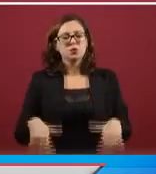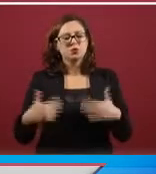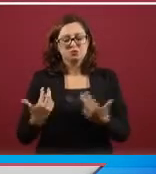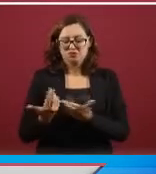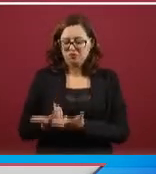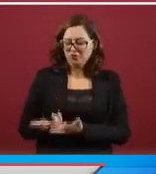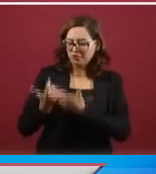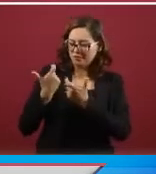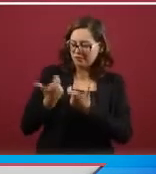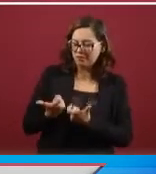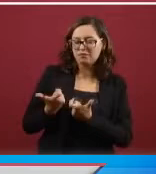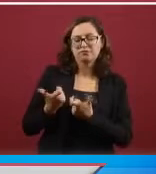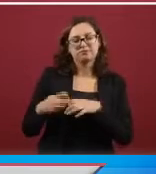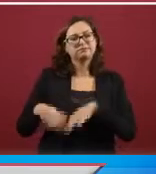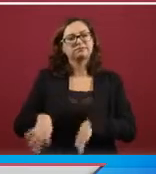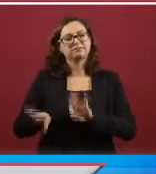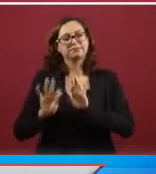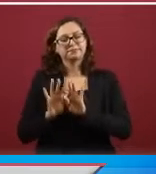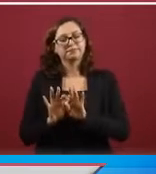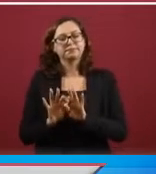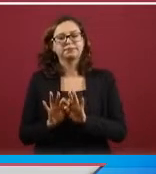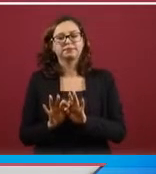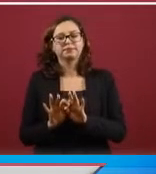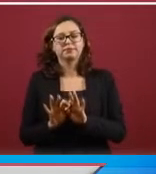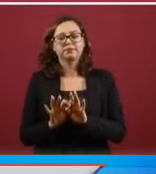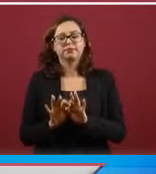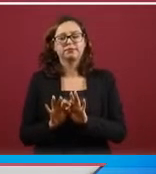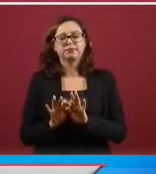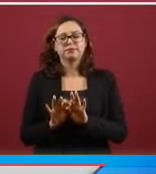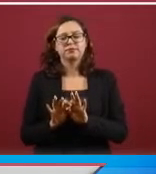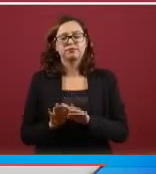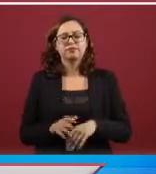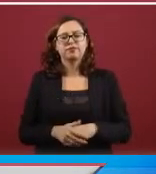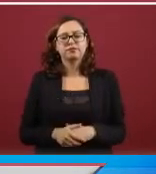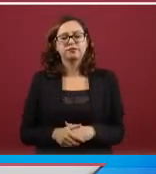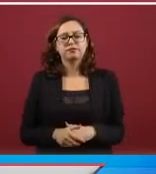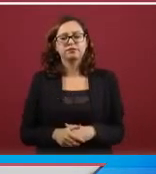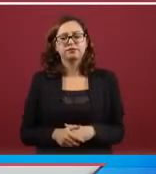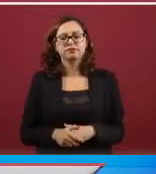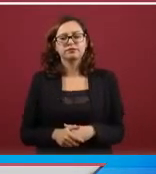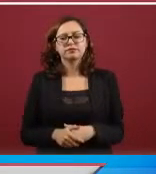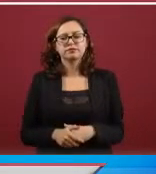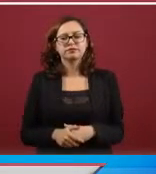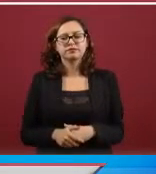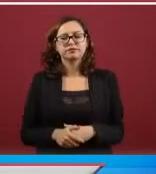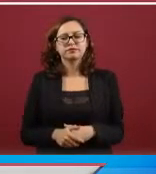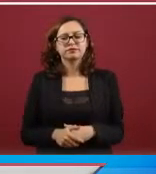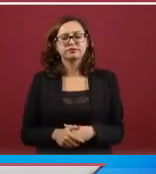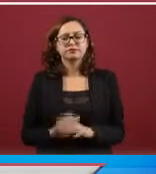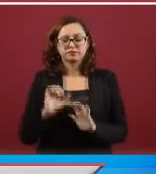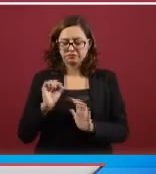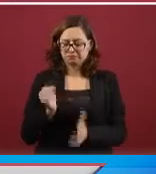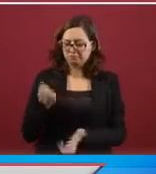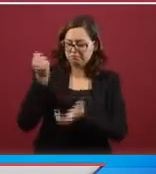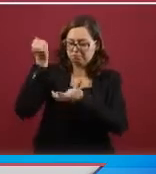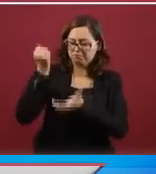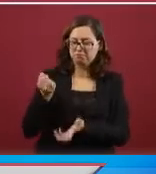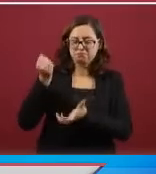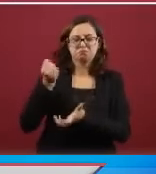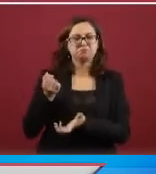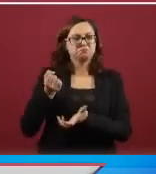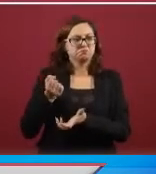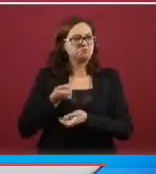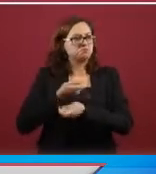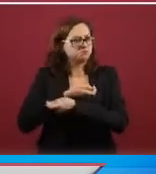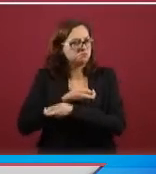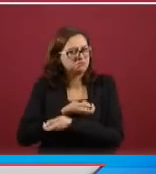público y contar con un gobierno austero tiene como resultado ahorros importantes que permiten contar con recursos suficientes para promover el